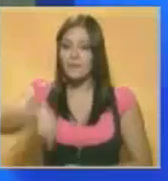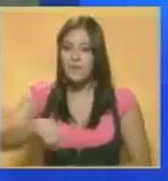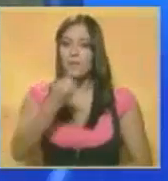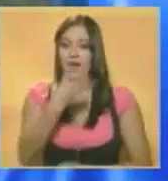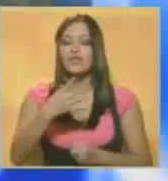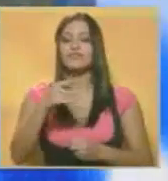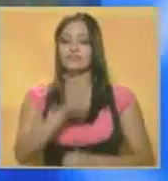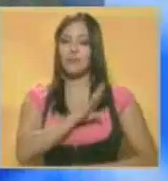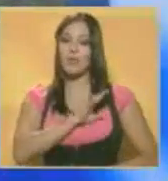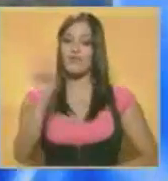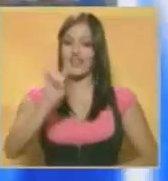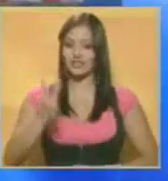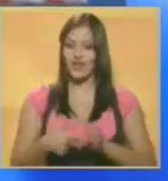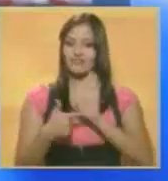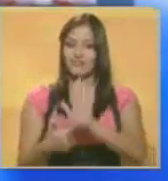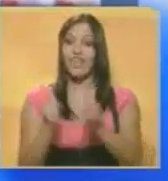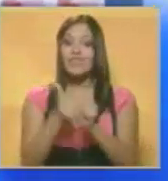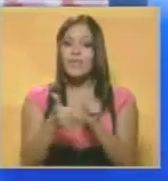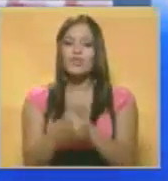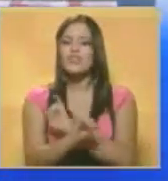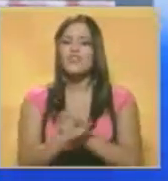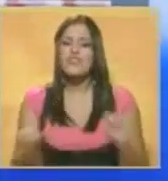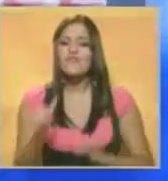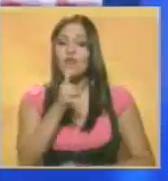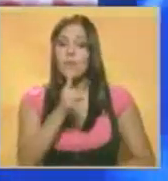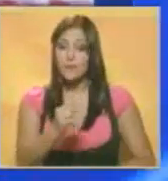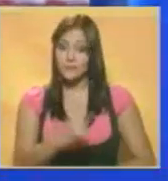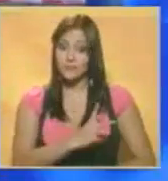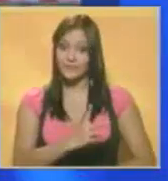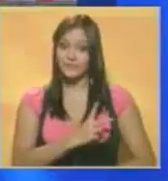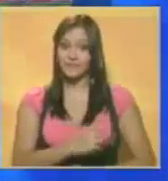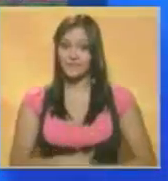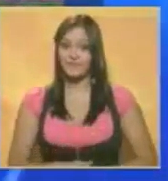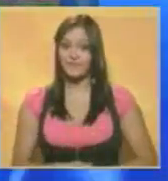el tricolor patrio. En los deportes, Oliver Rodríguez, Noticiero Venevisión.